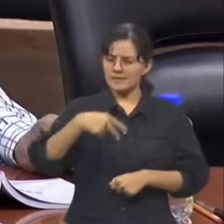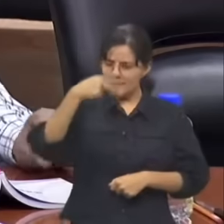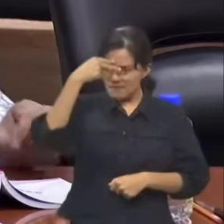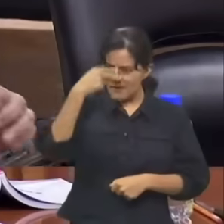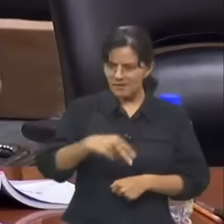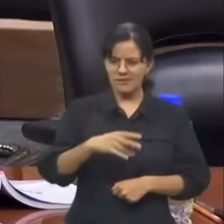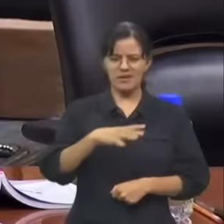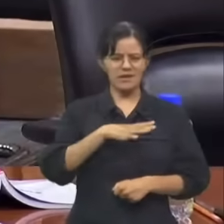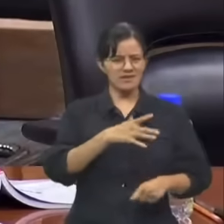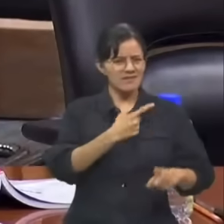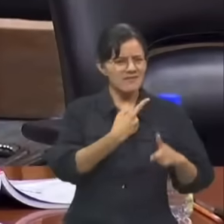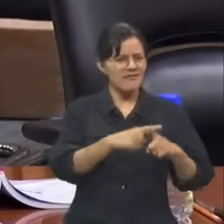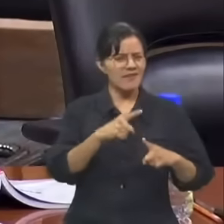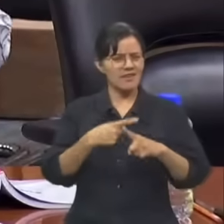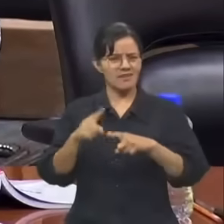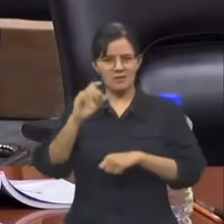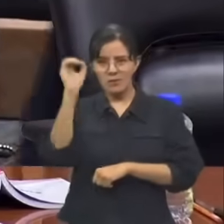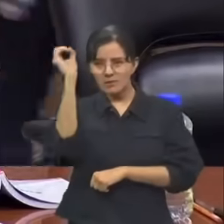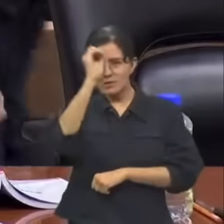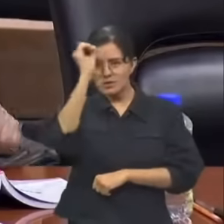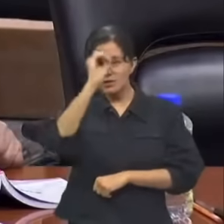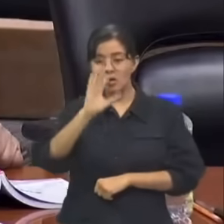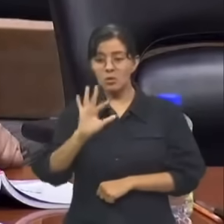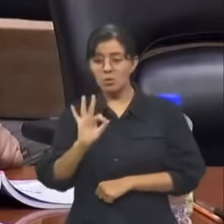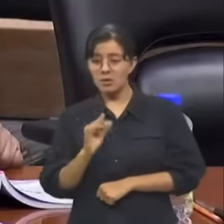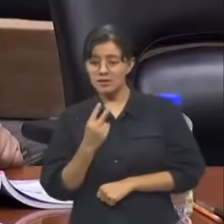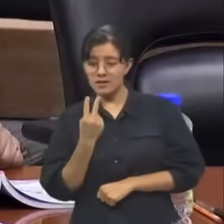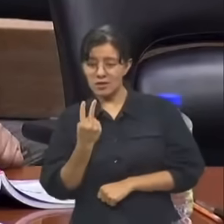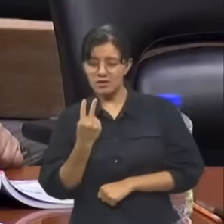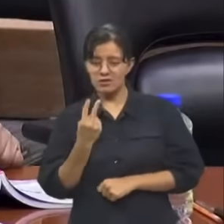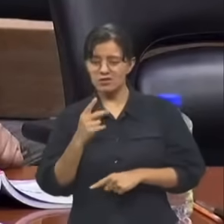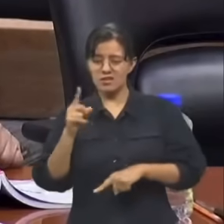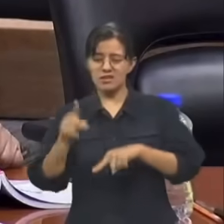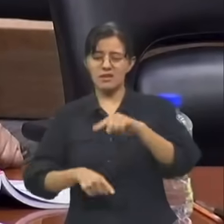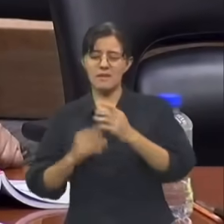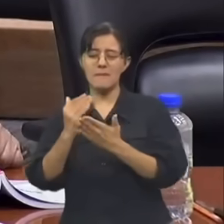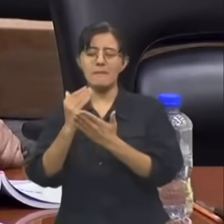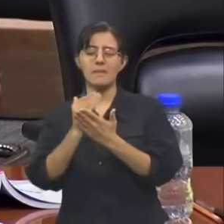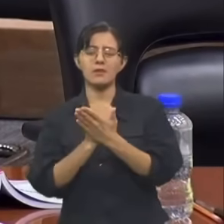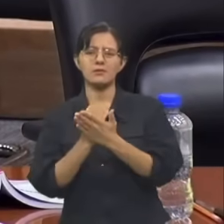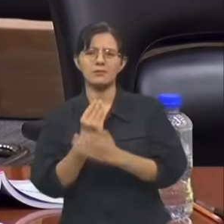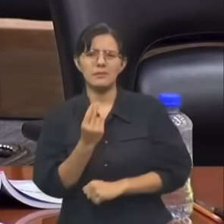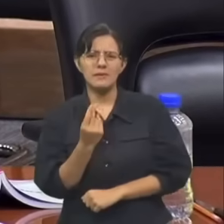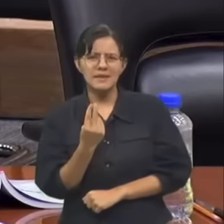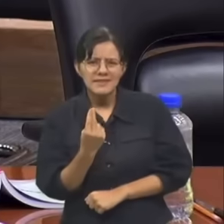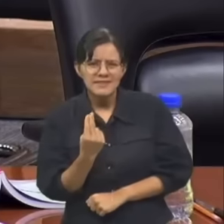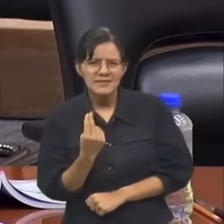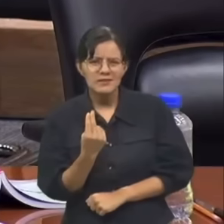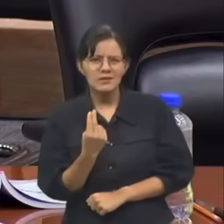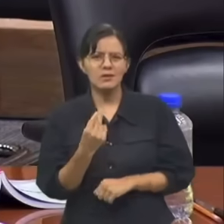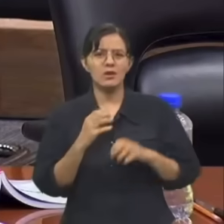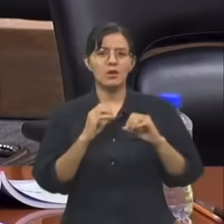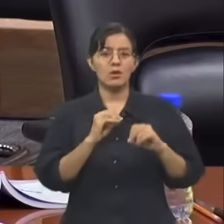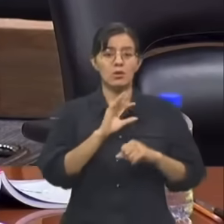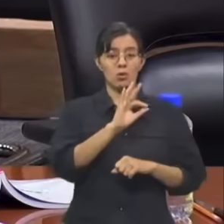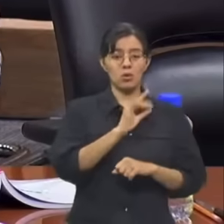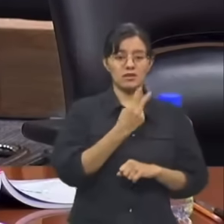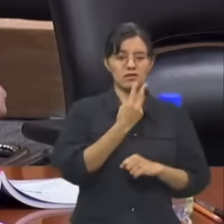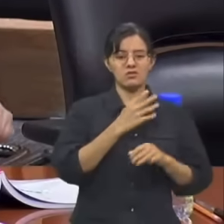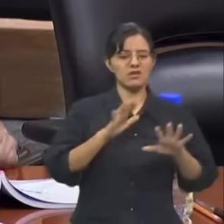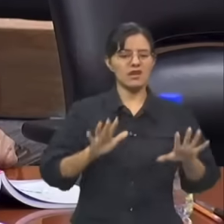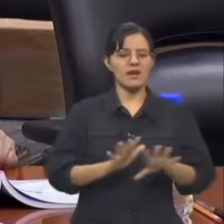pluralidad que el 42 convierta en 25 en que el 42 se convierta en